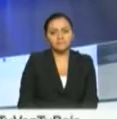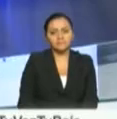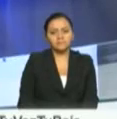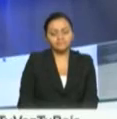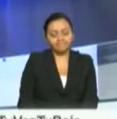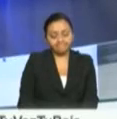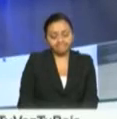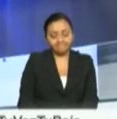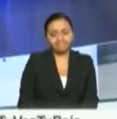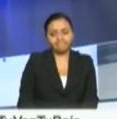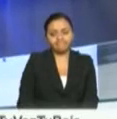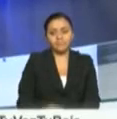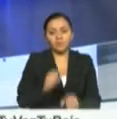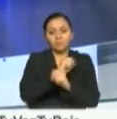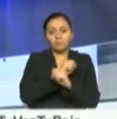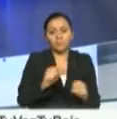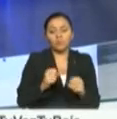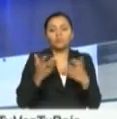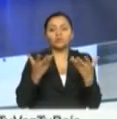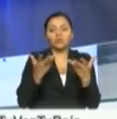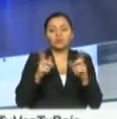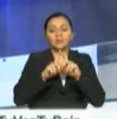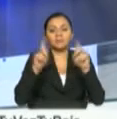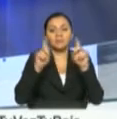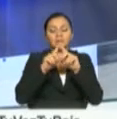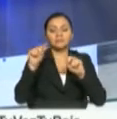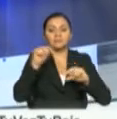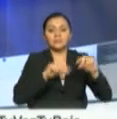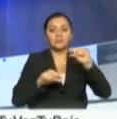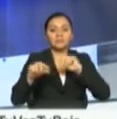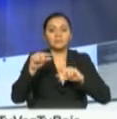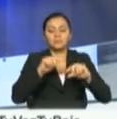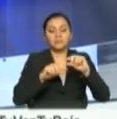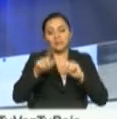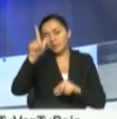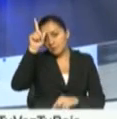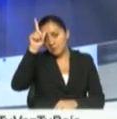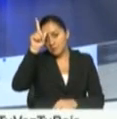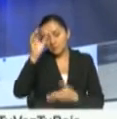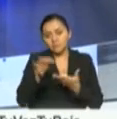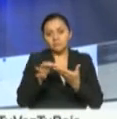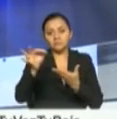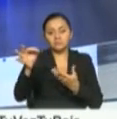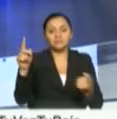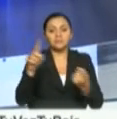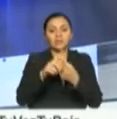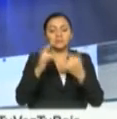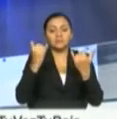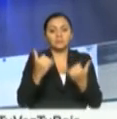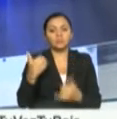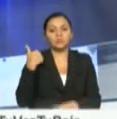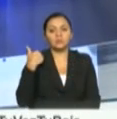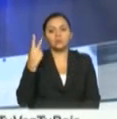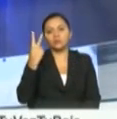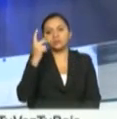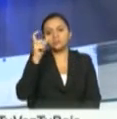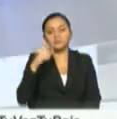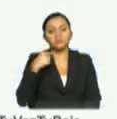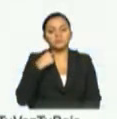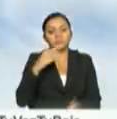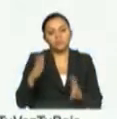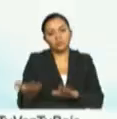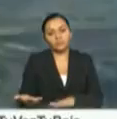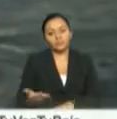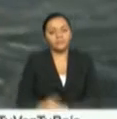Una fuerte explosión se registró en una empresa química al oeste de Alemania. Hasta el momento se registran 2 víctimas mortales.